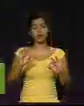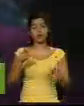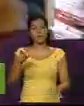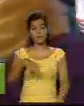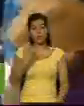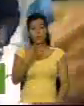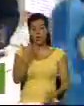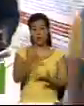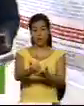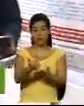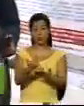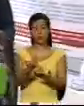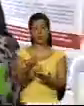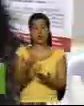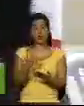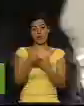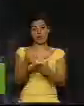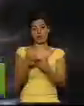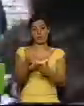pueda ayudar